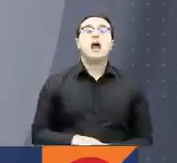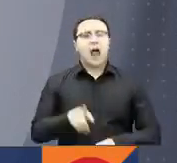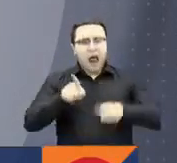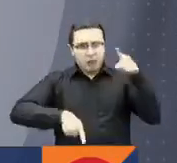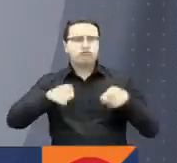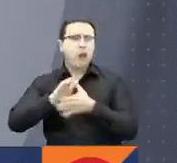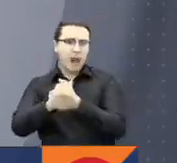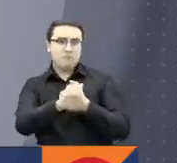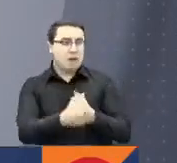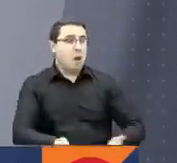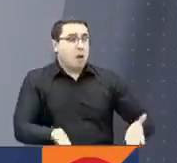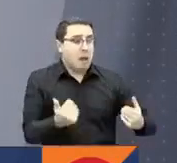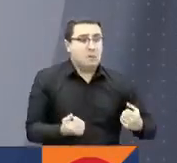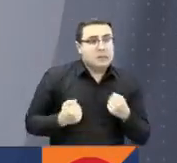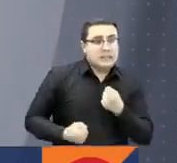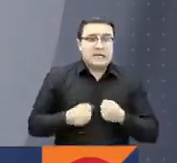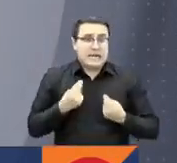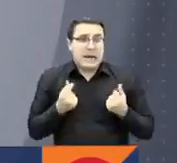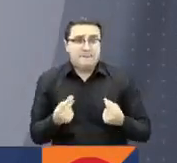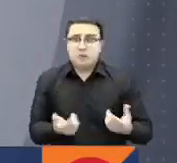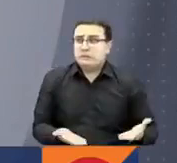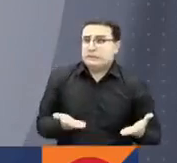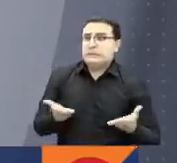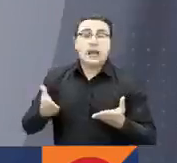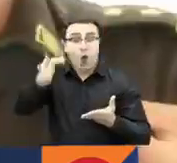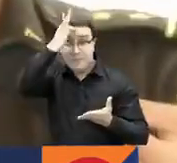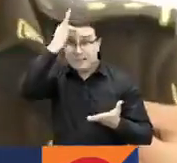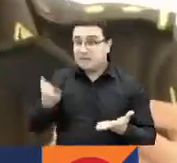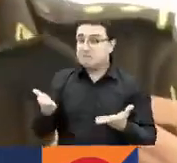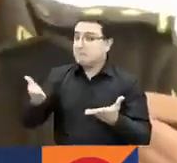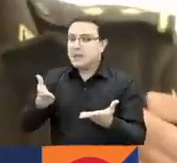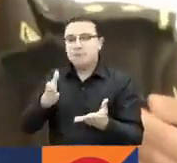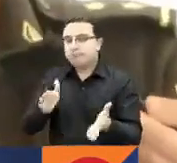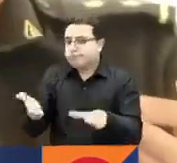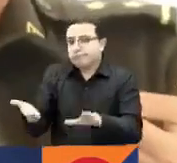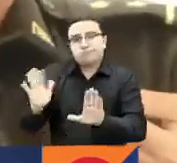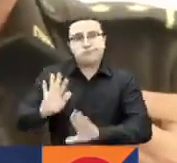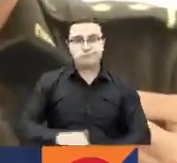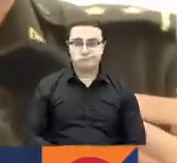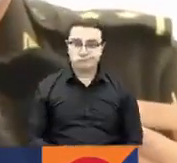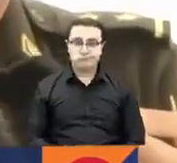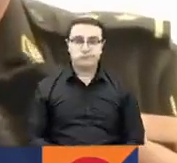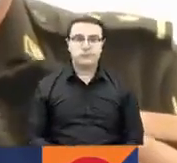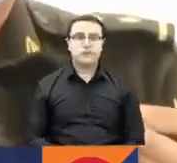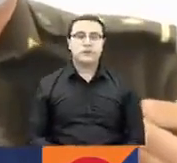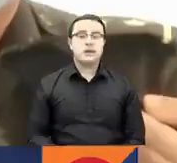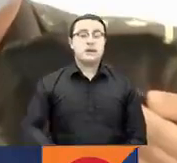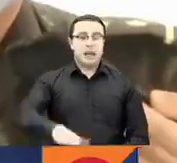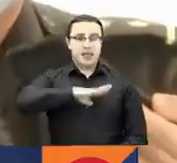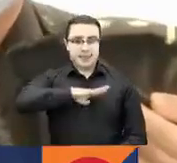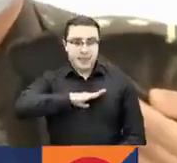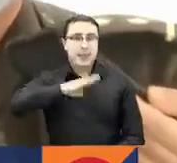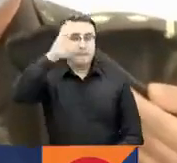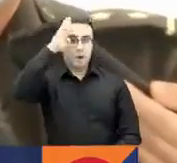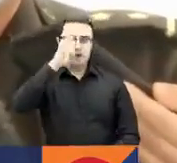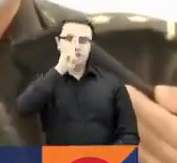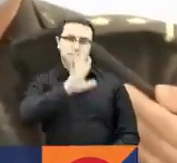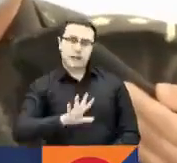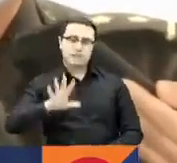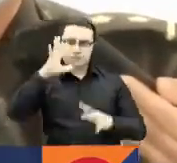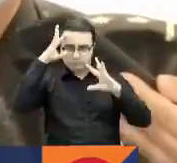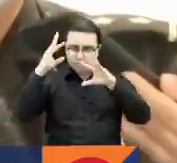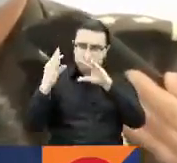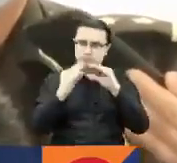auxiliarlo para llevarlo a un centro médico donde llegó sin signos vitales la alcaldía de la policía nacional banco acordado y